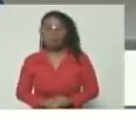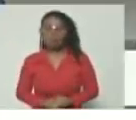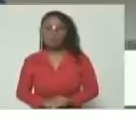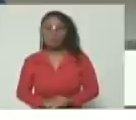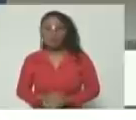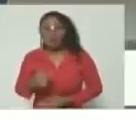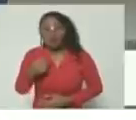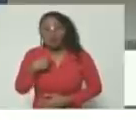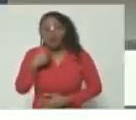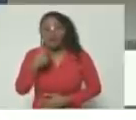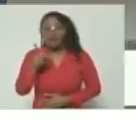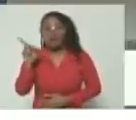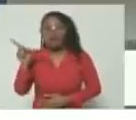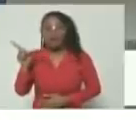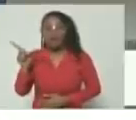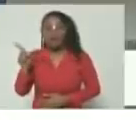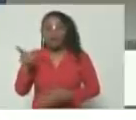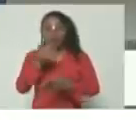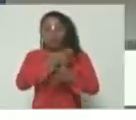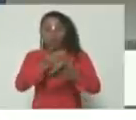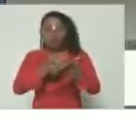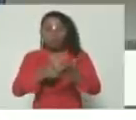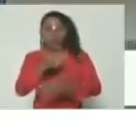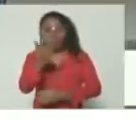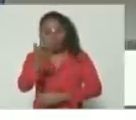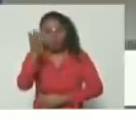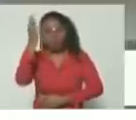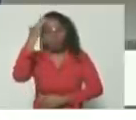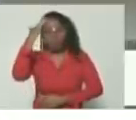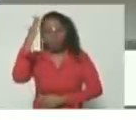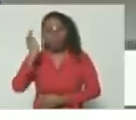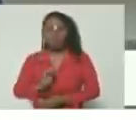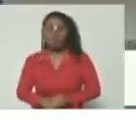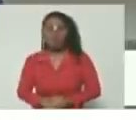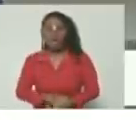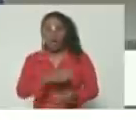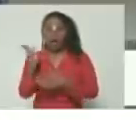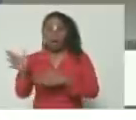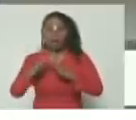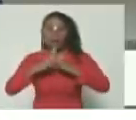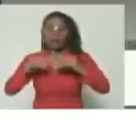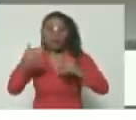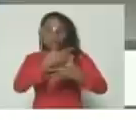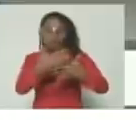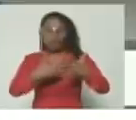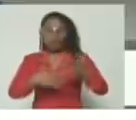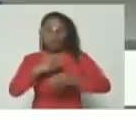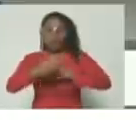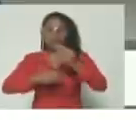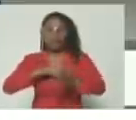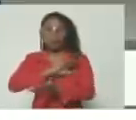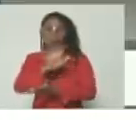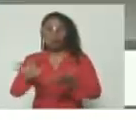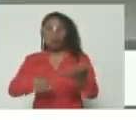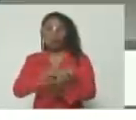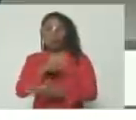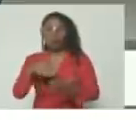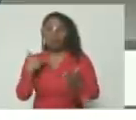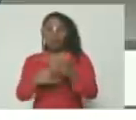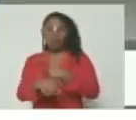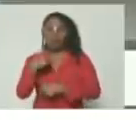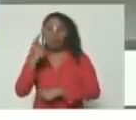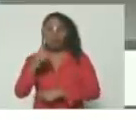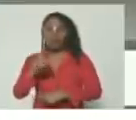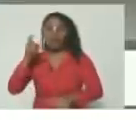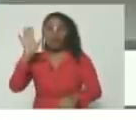Bueno, yo decía, están esos documentos, ustedes los van a conocer. Ahí está todo escrito. Crearle problemas y salir a decir el